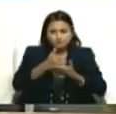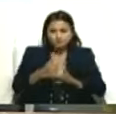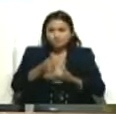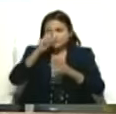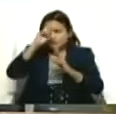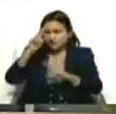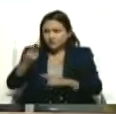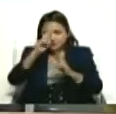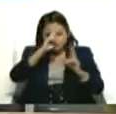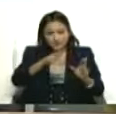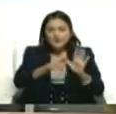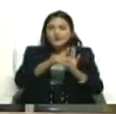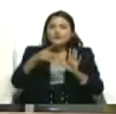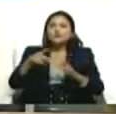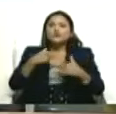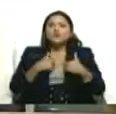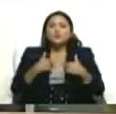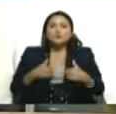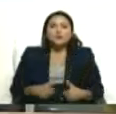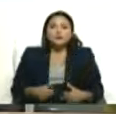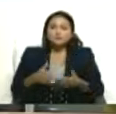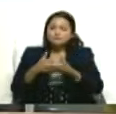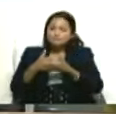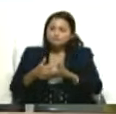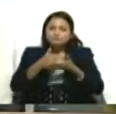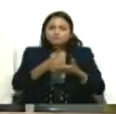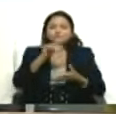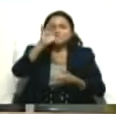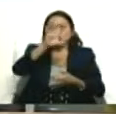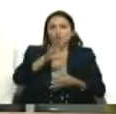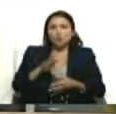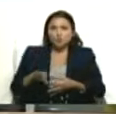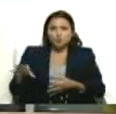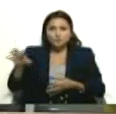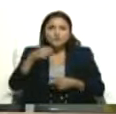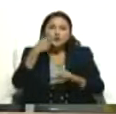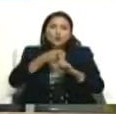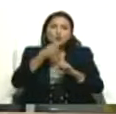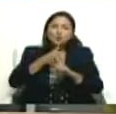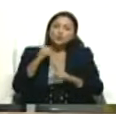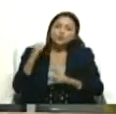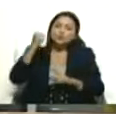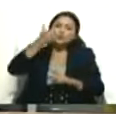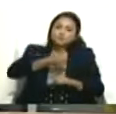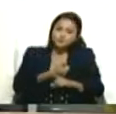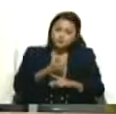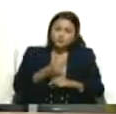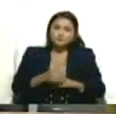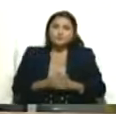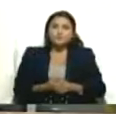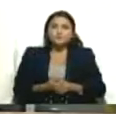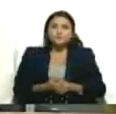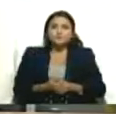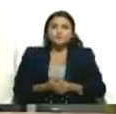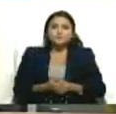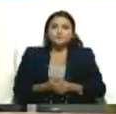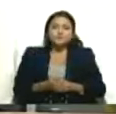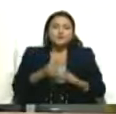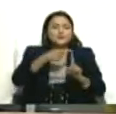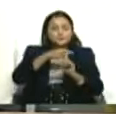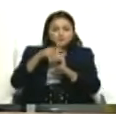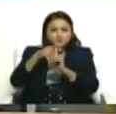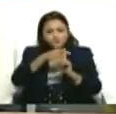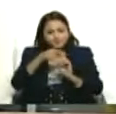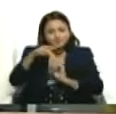derechos humanos y solidaridad entre los pueblos en la lucha por su emancipación y el bienestar